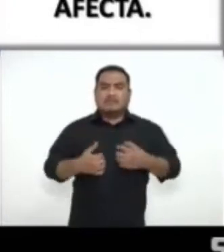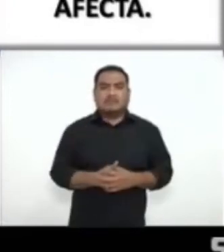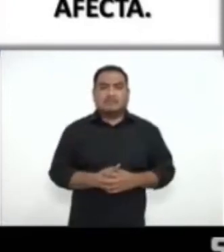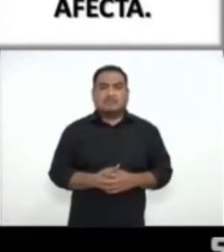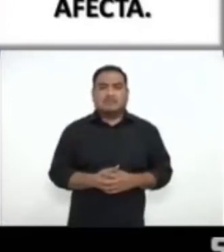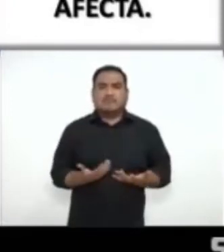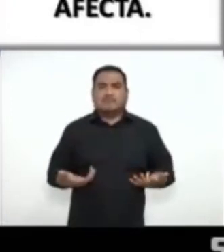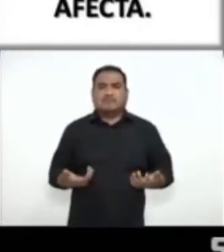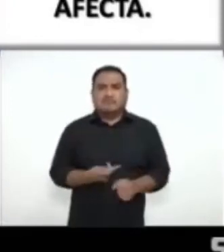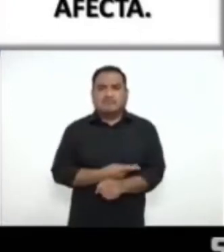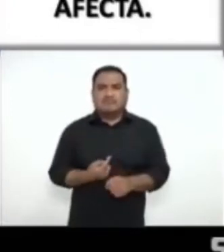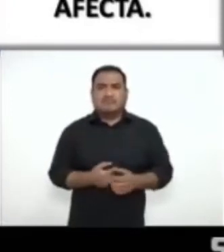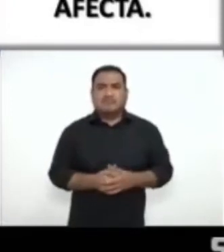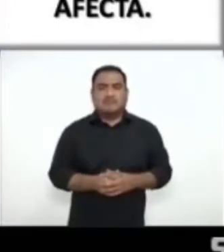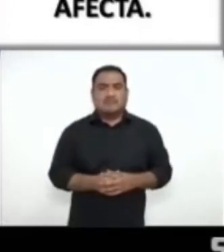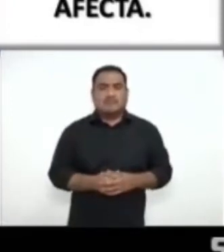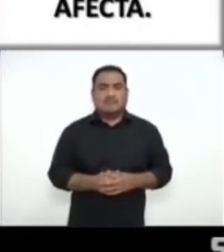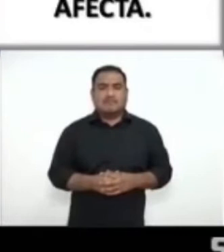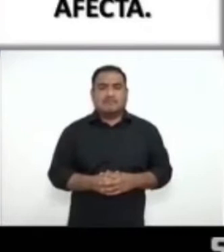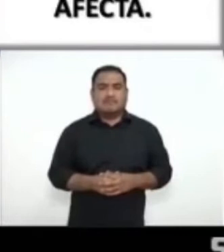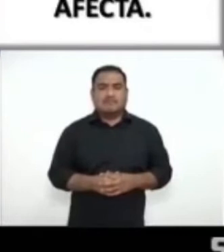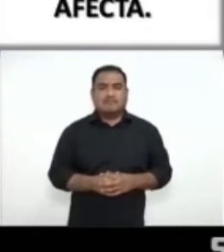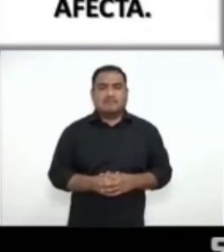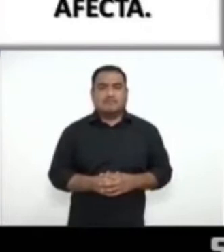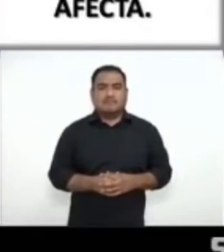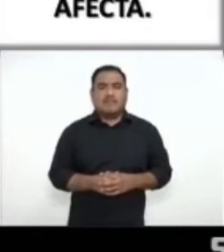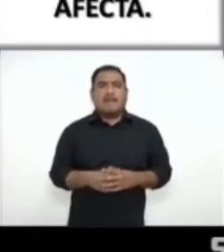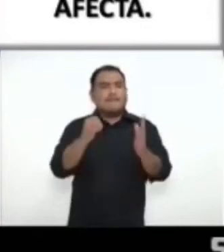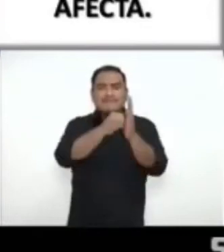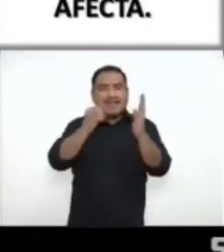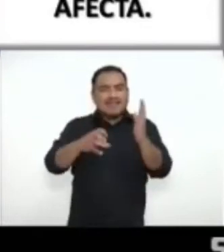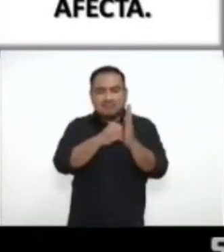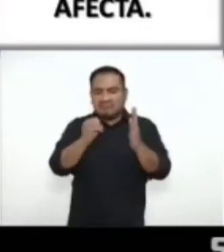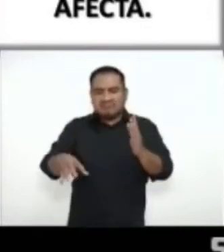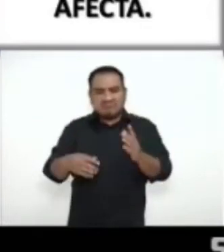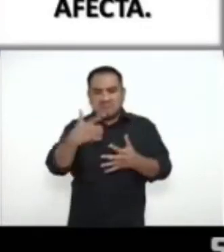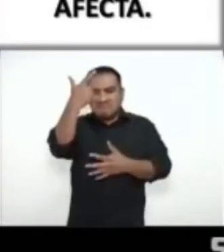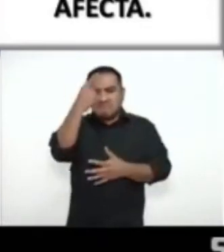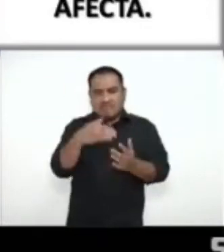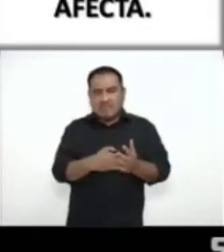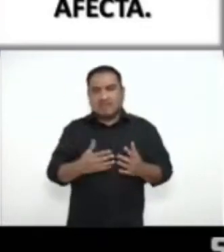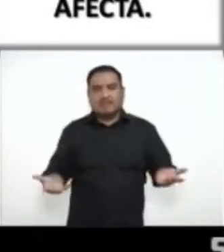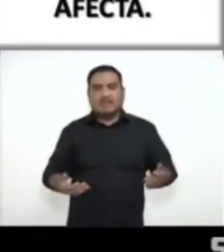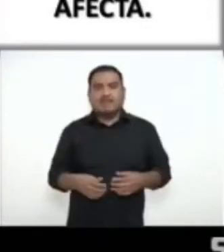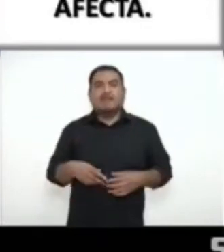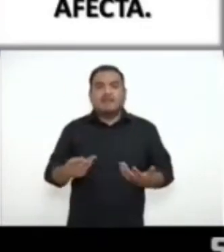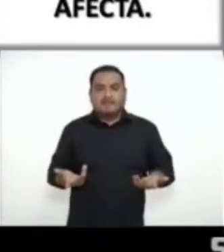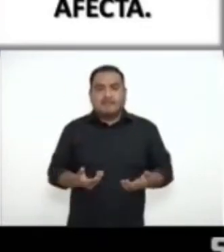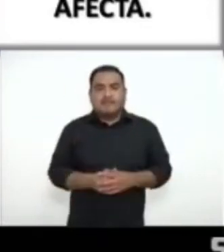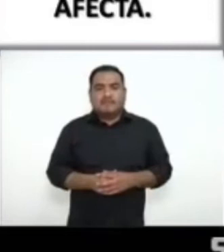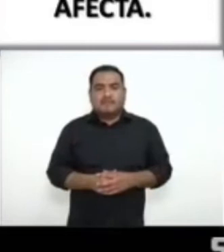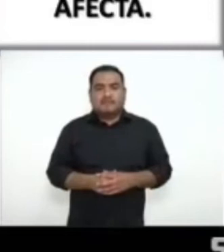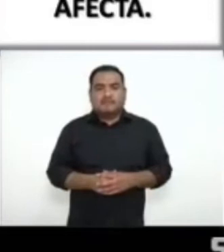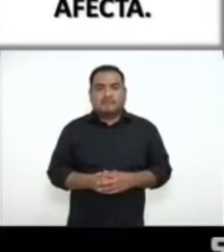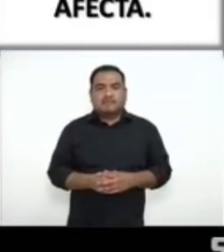¡Uf! Vamos a encontrar una y mil razones del por qué estoy enojada. Una y mil razones.